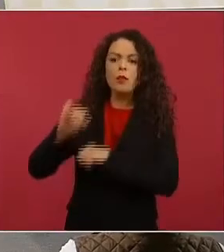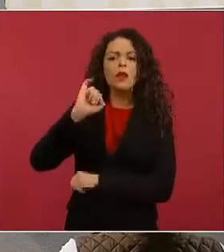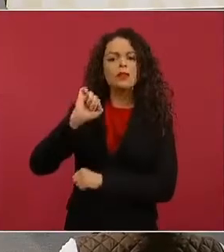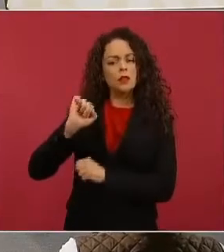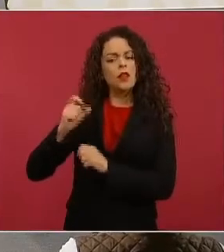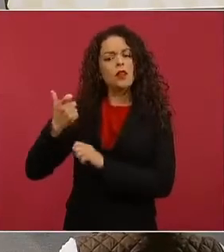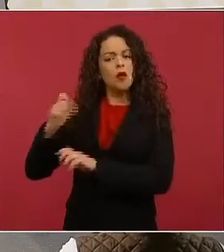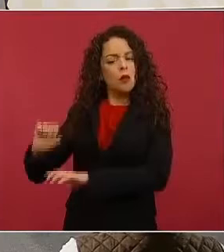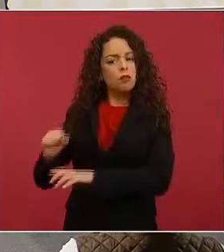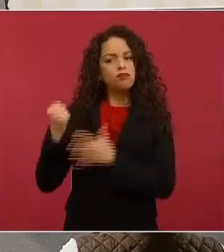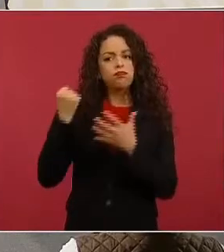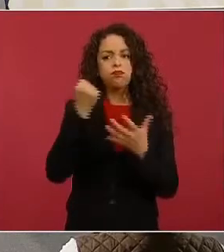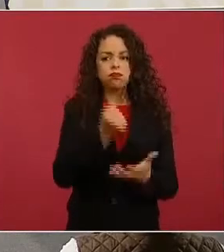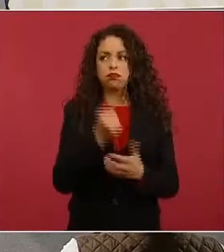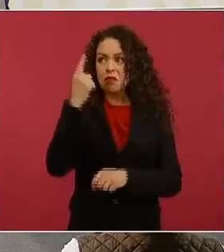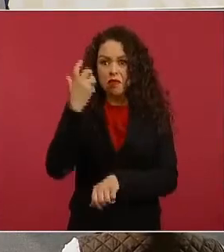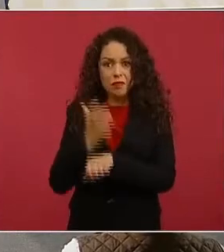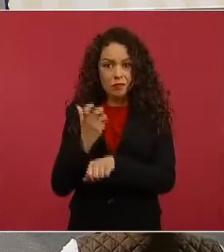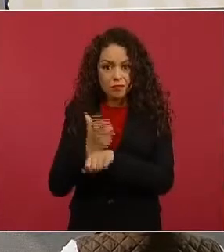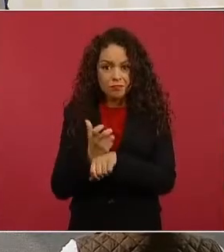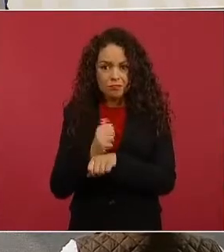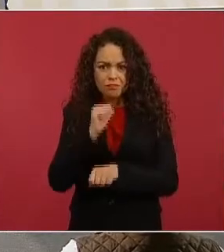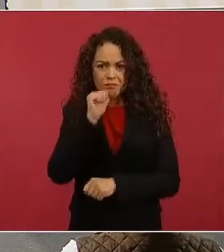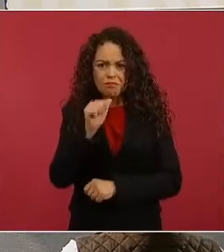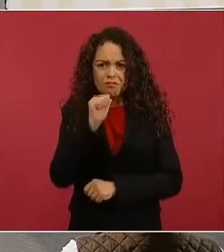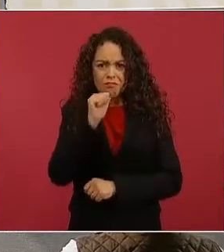y ninguna de Estados Unidos.